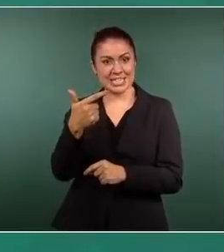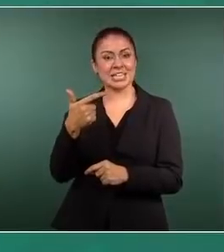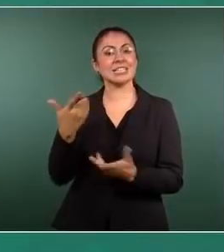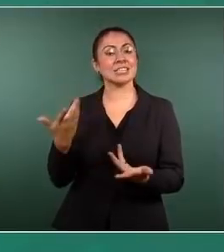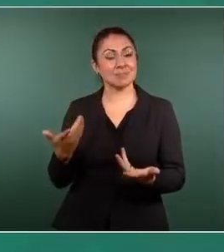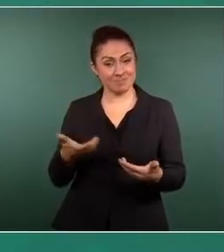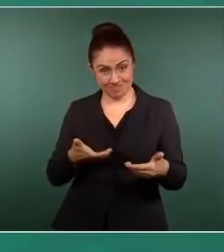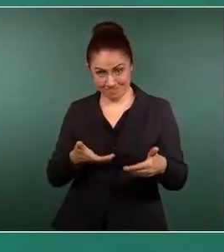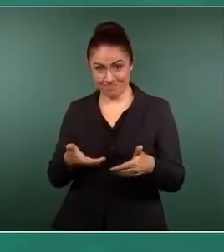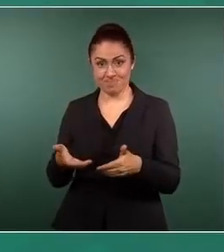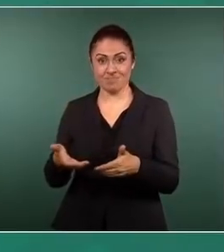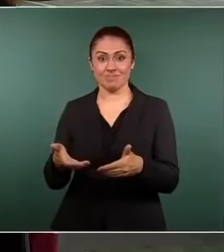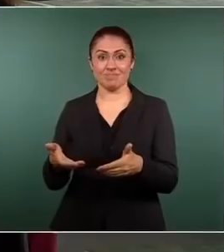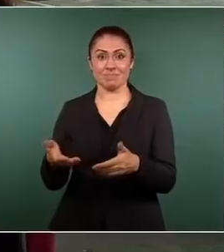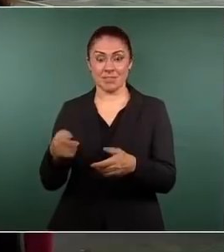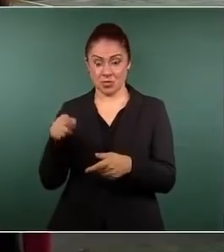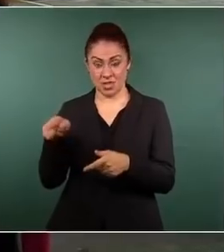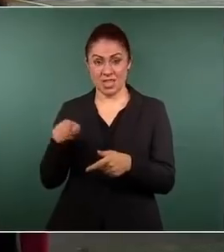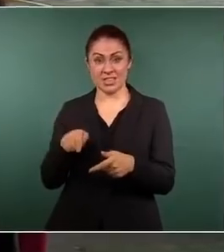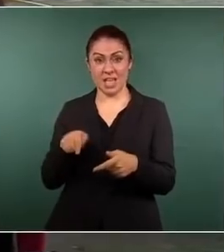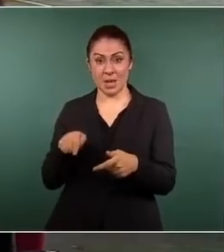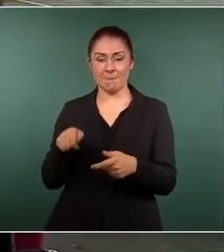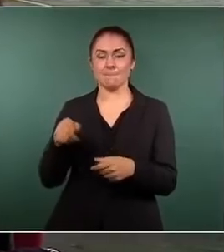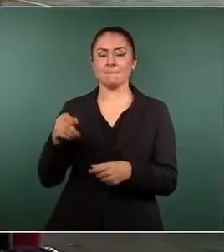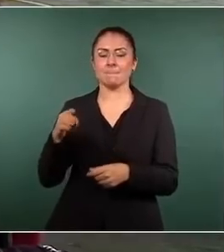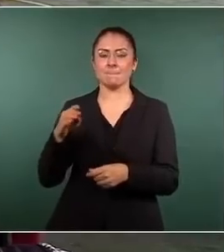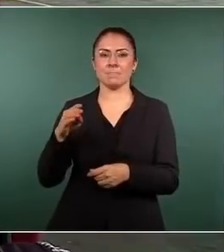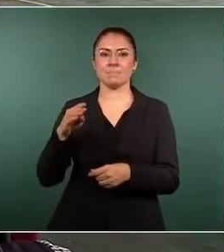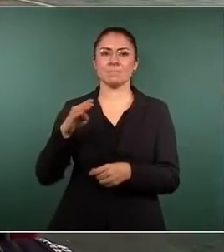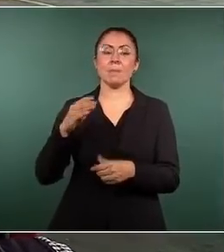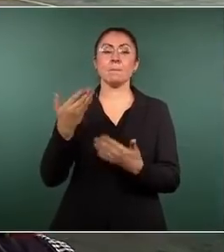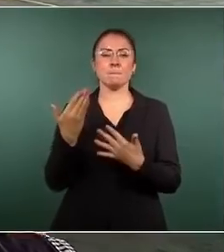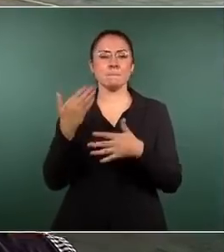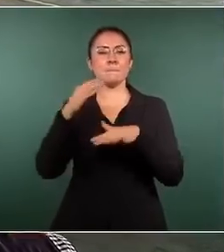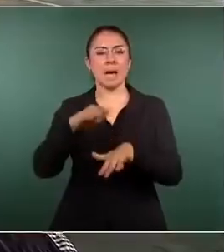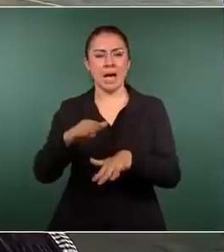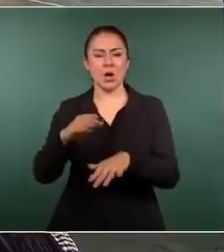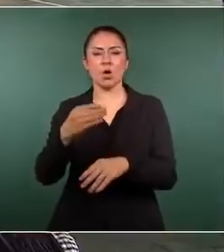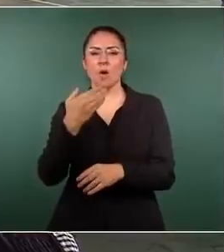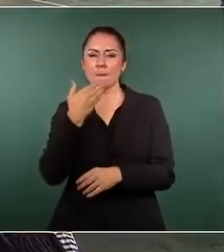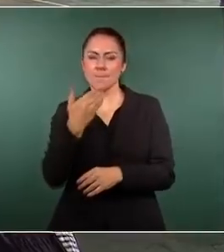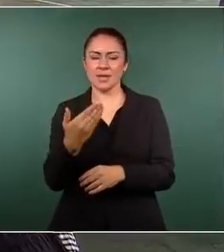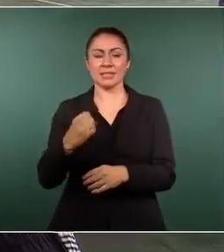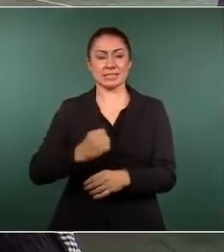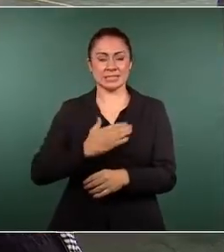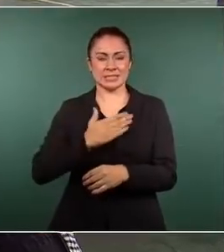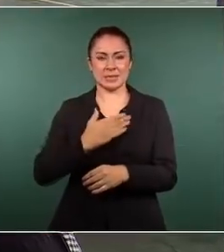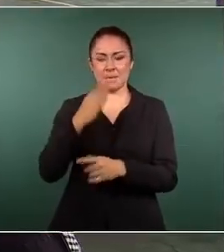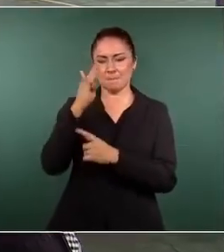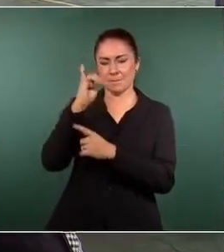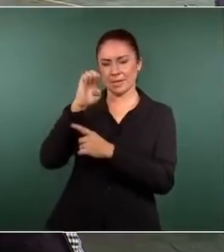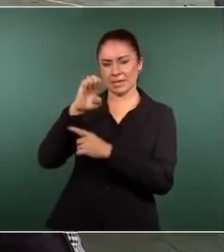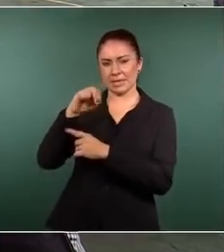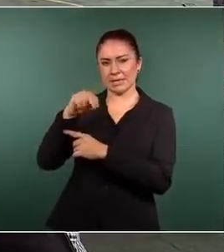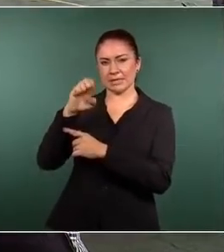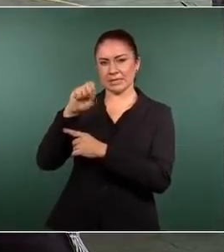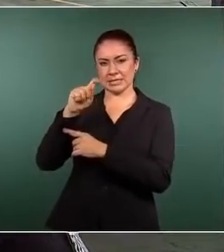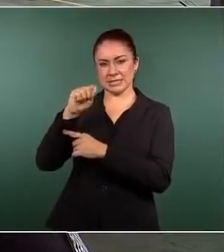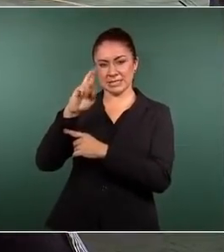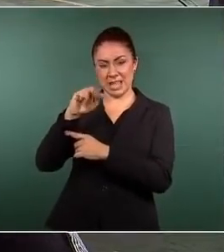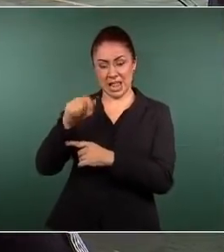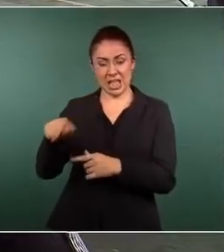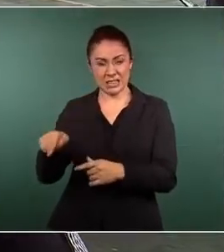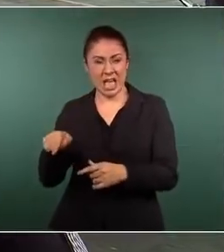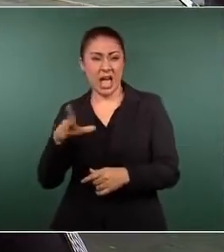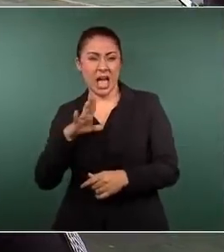27 sucursales del banco del bienestar se van a acercar los bancos a